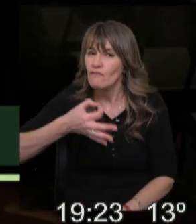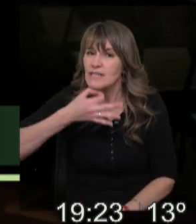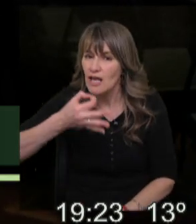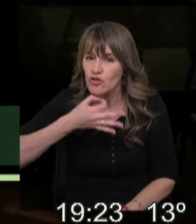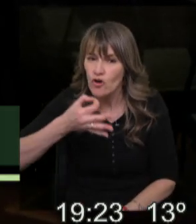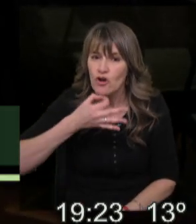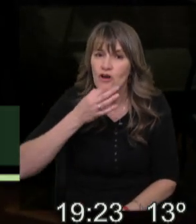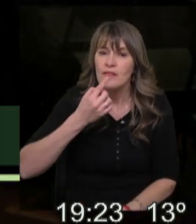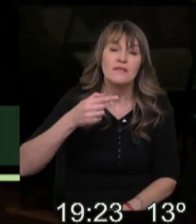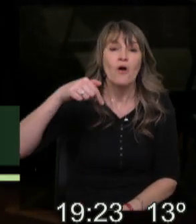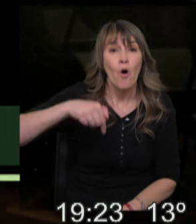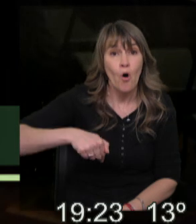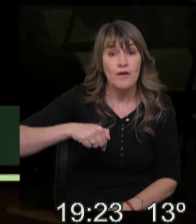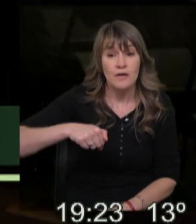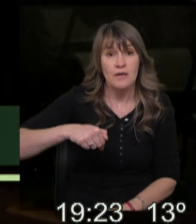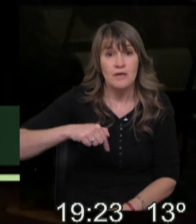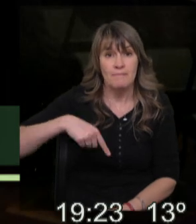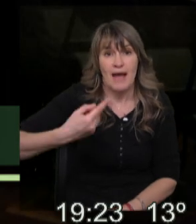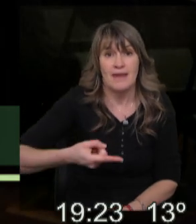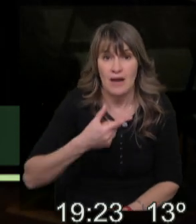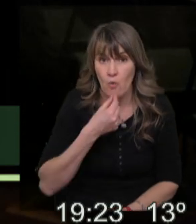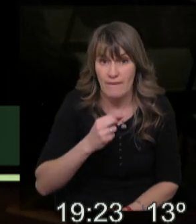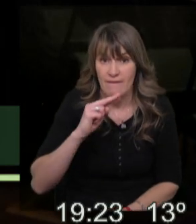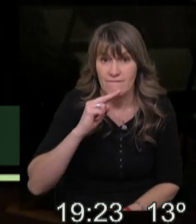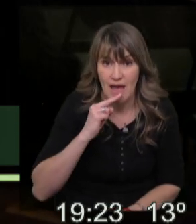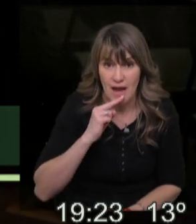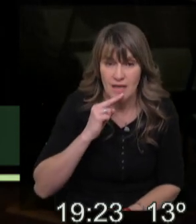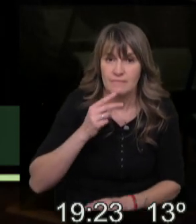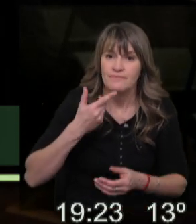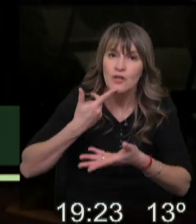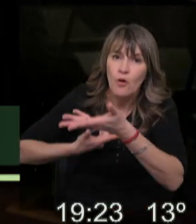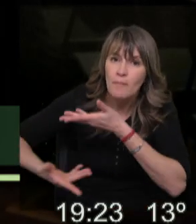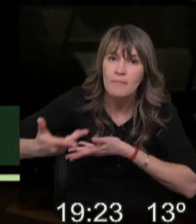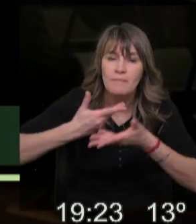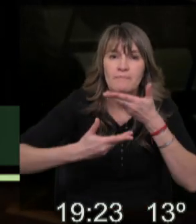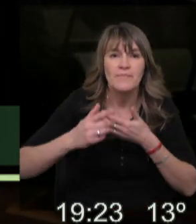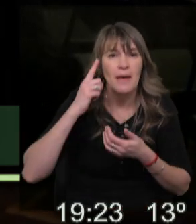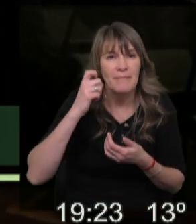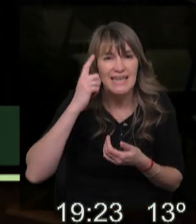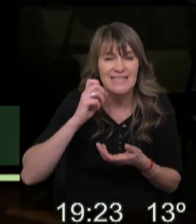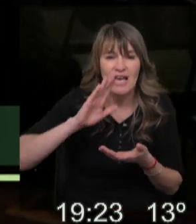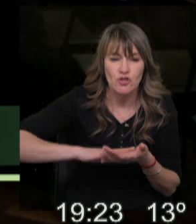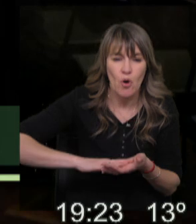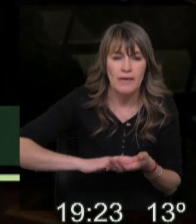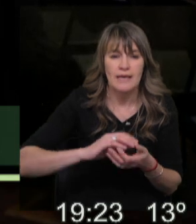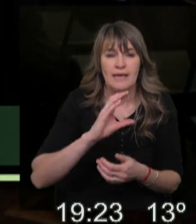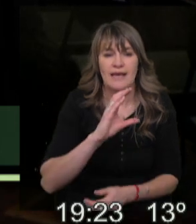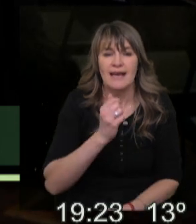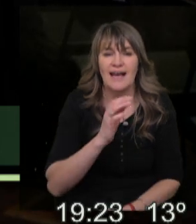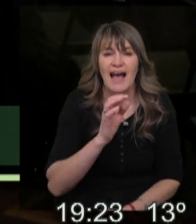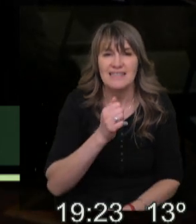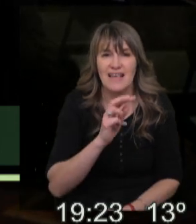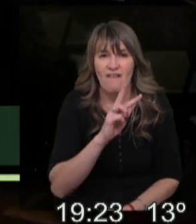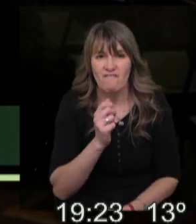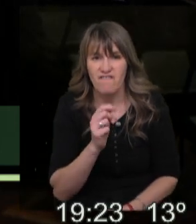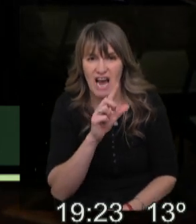y mañana viernes, que está desde temprano, donde se comparten experiencias de la zona de Casavalle. Se llama Convive Casavalle y se tratan